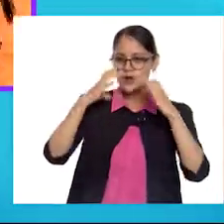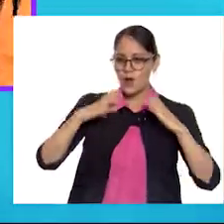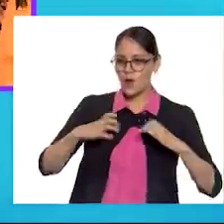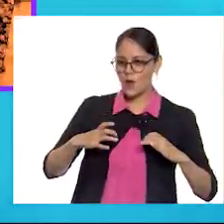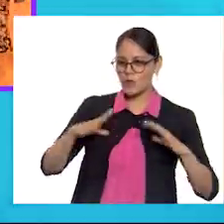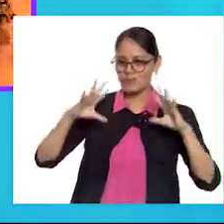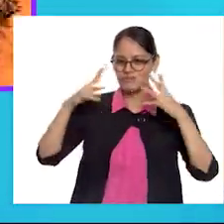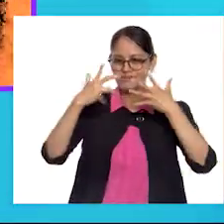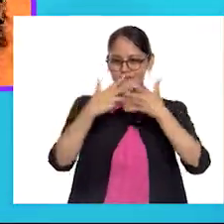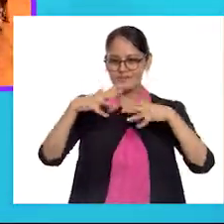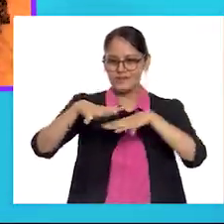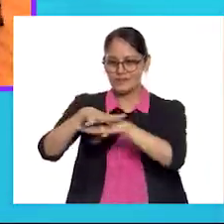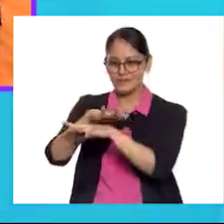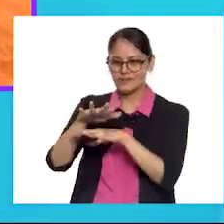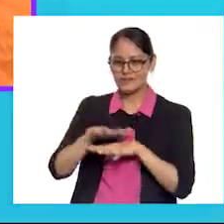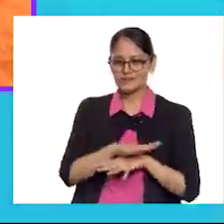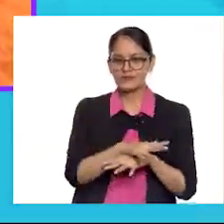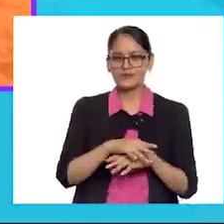cuerpo.